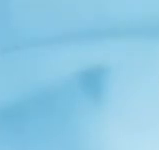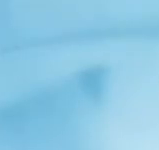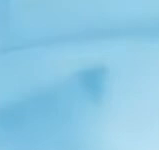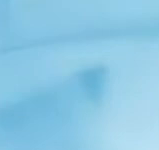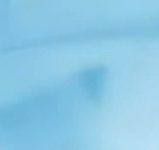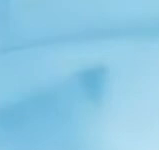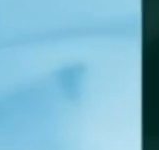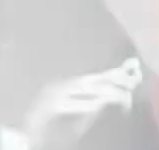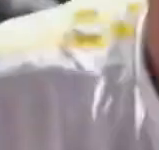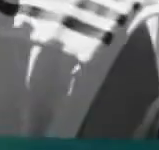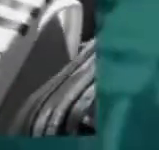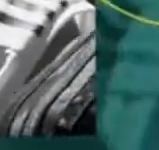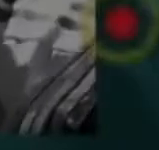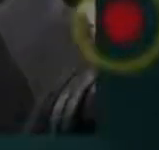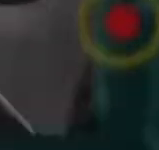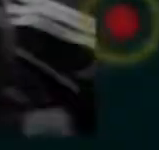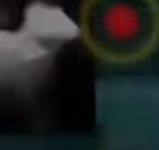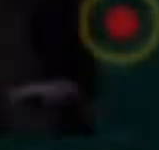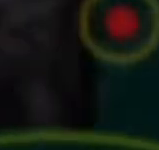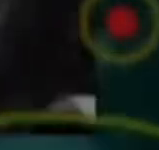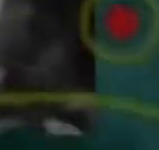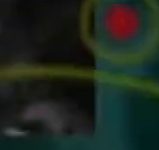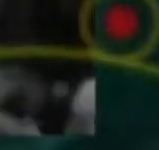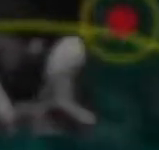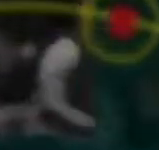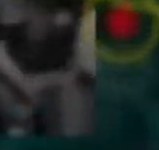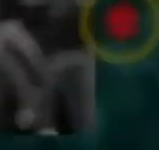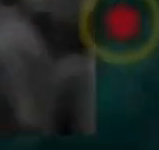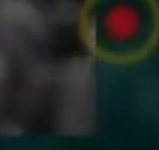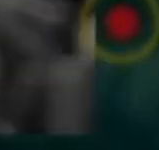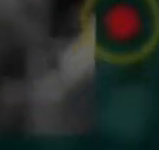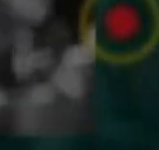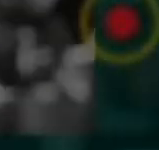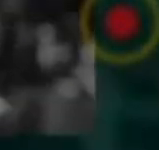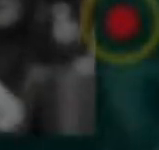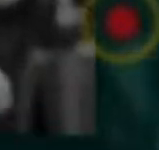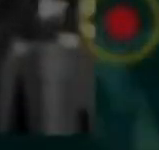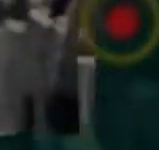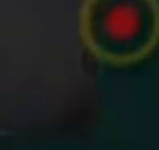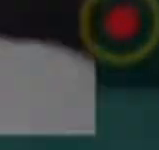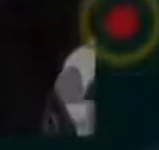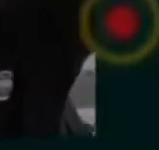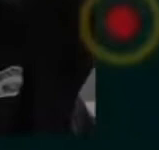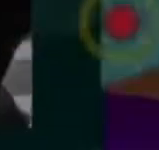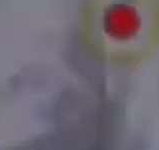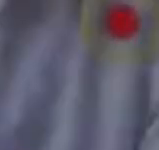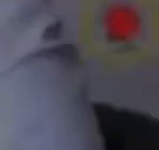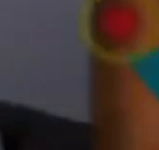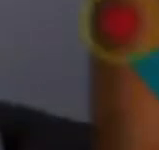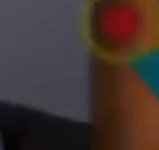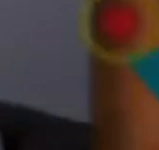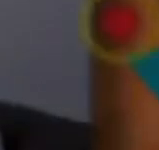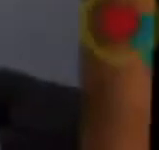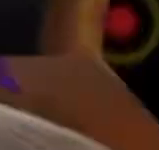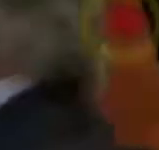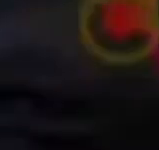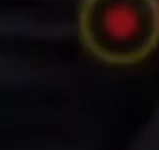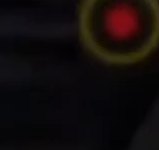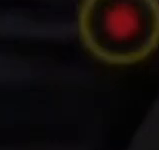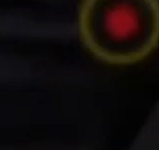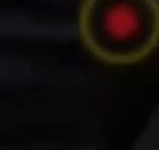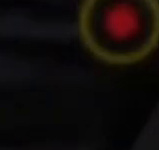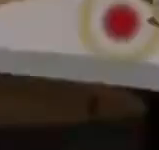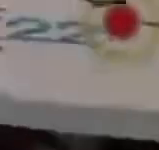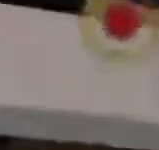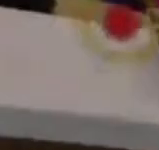públicos en estos 2 años? Debate 22, lunes a viernes, 23 horas, por la señal 22.2